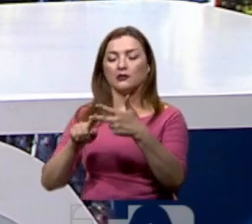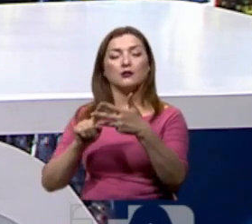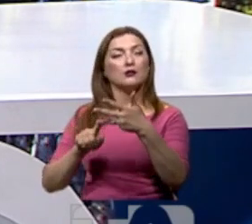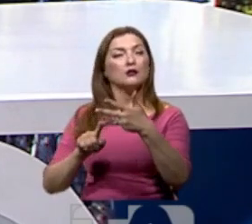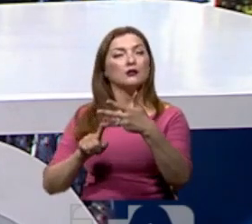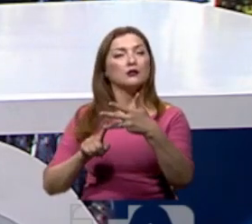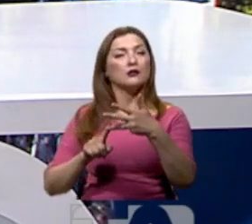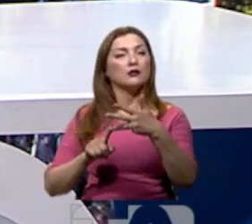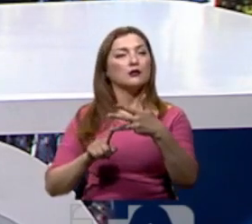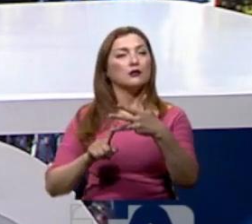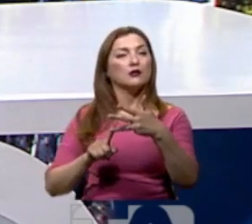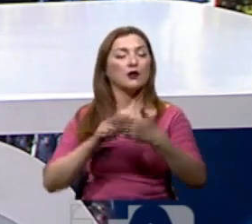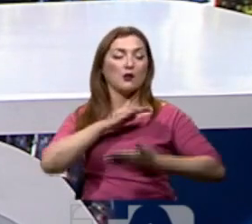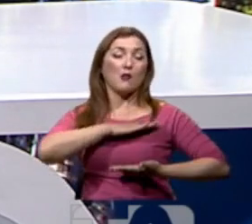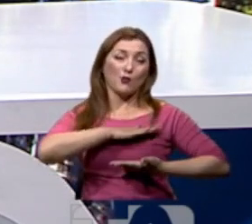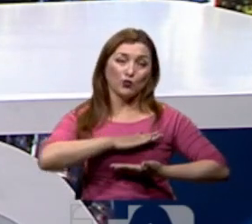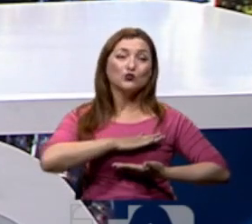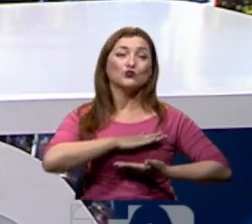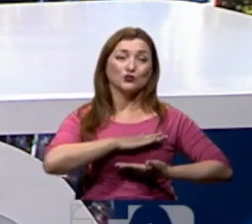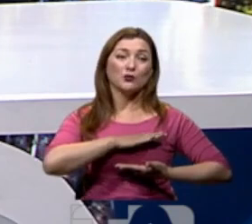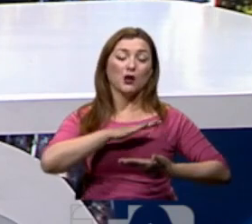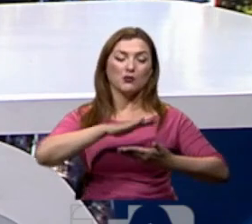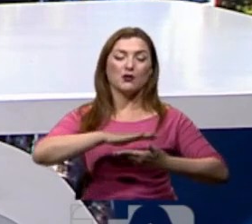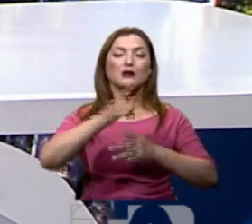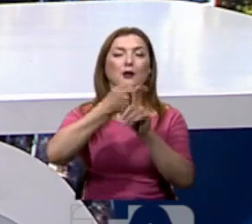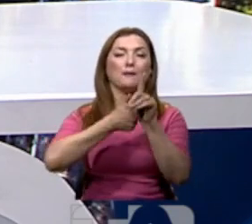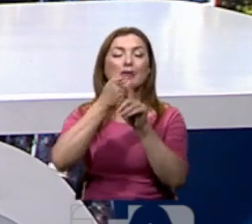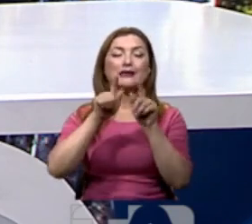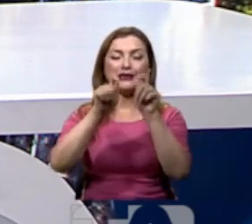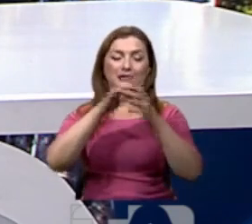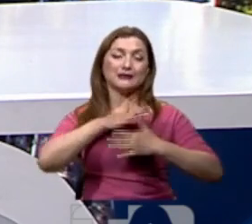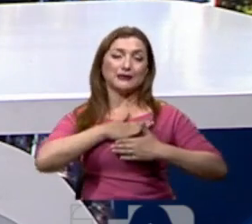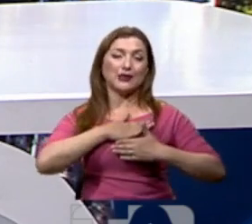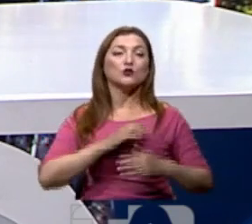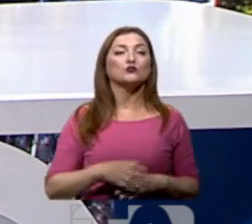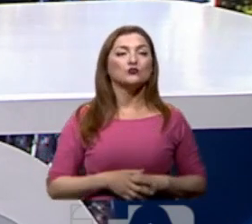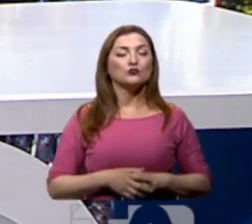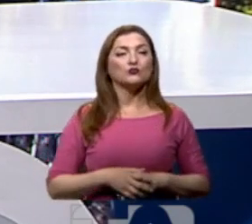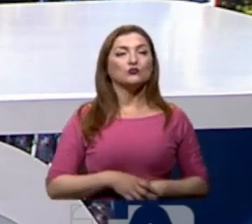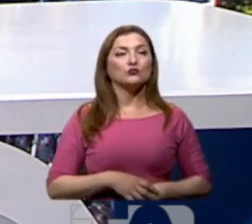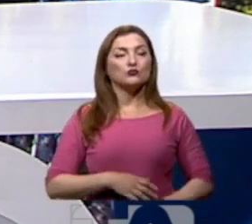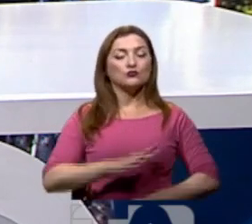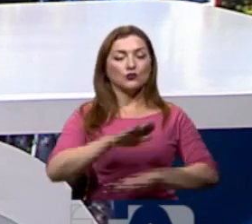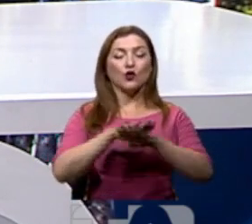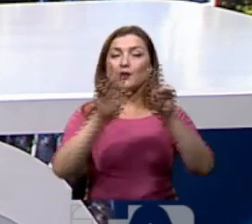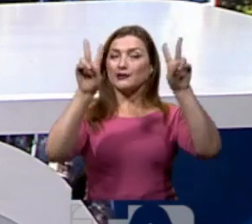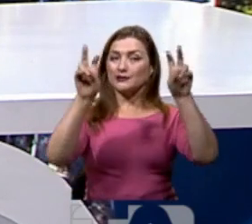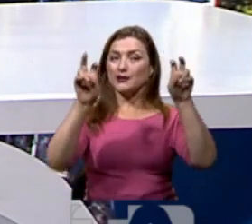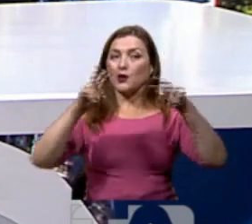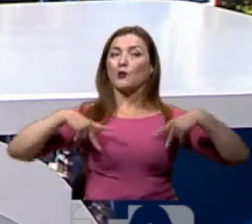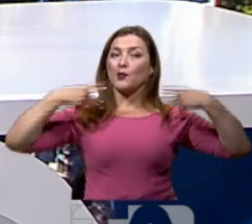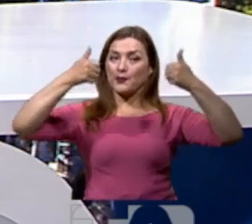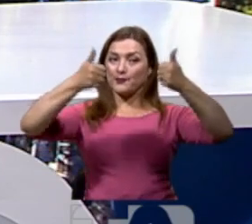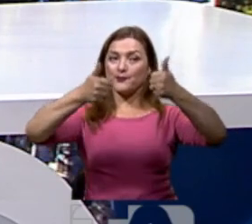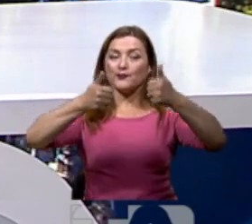autoridad, estarán también realizando mamografías a propósito del mes del cáncer de mama, del cual hablaremos también en nuestro segmento de